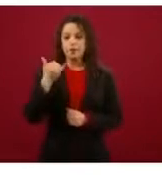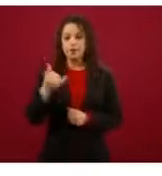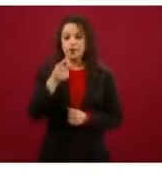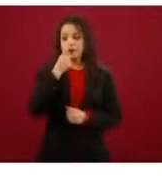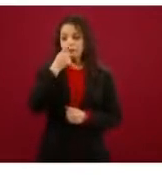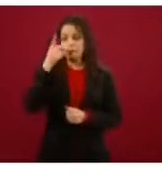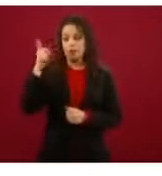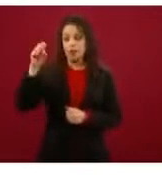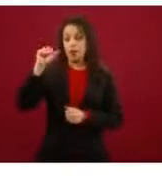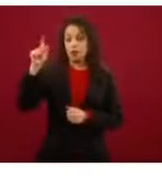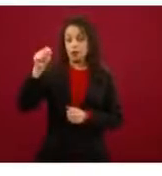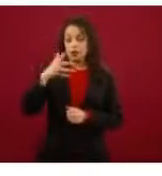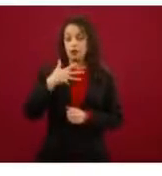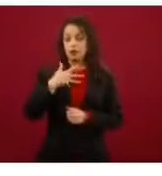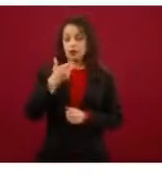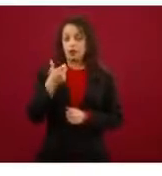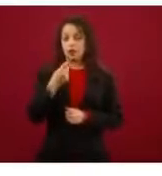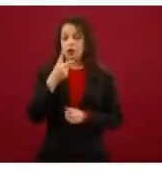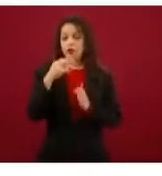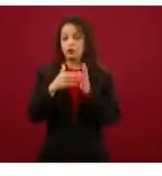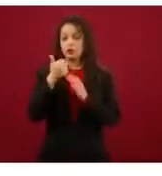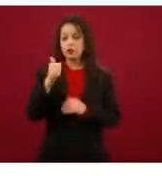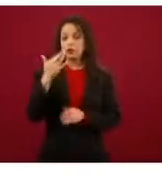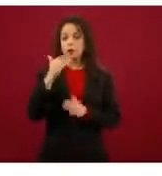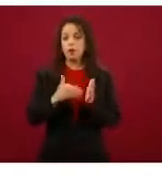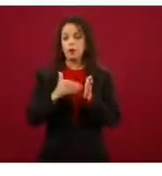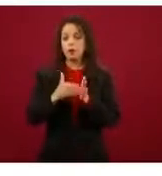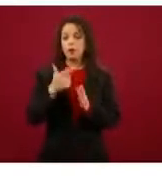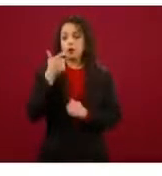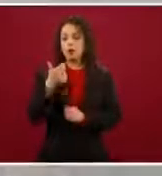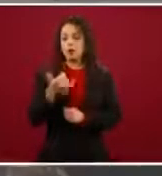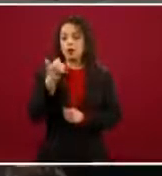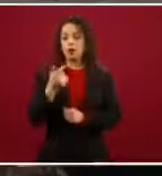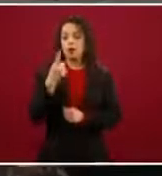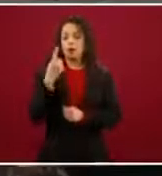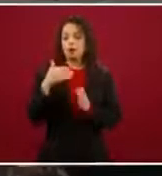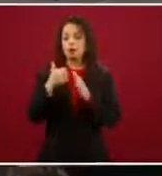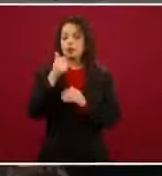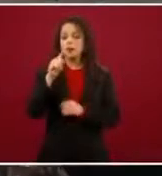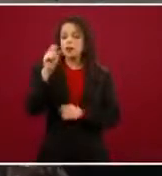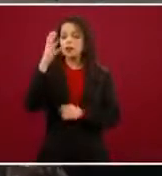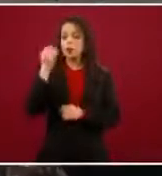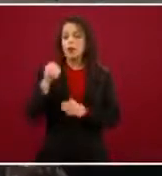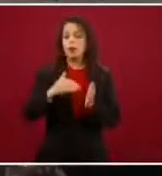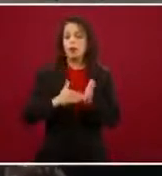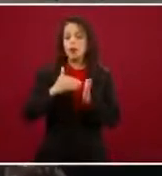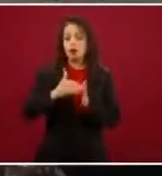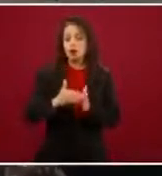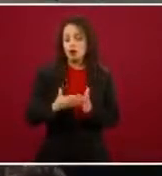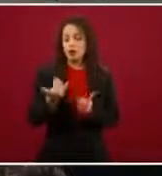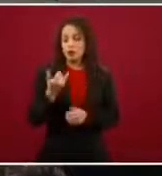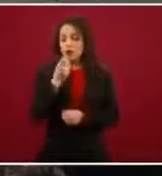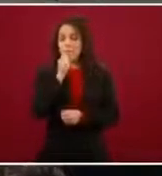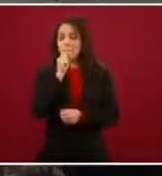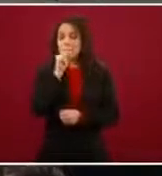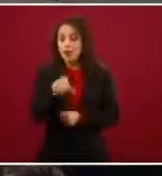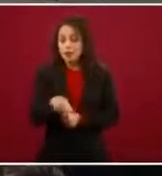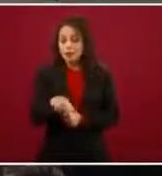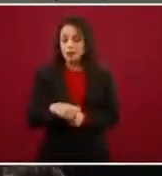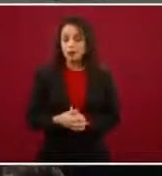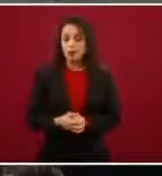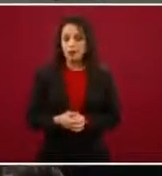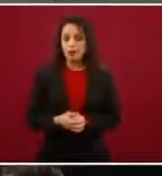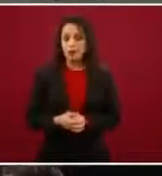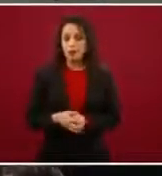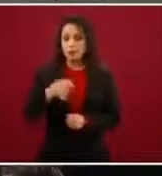ingresos por 2.650 millones y deducciones por 2.629 millones. Esto también lo que